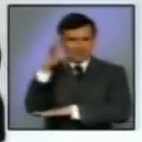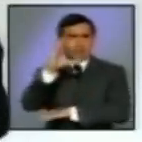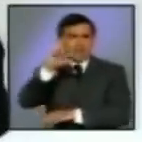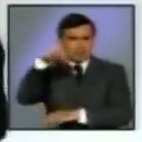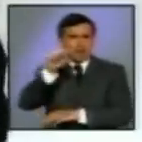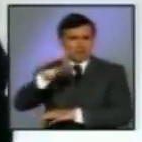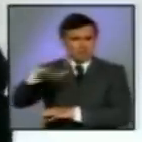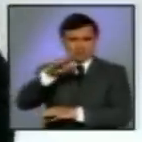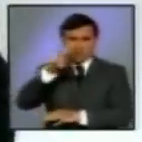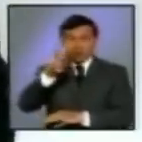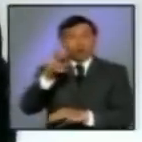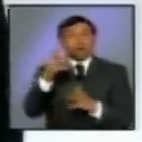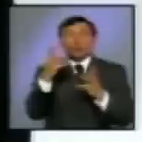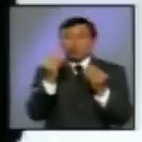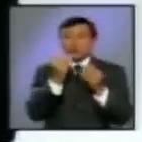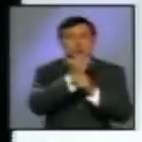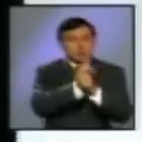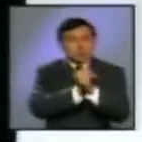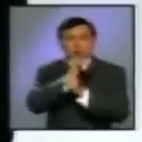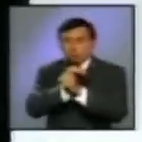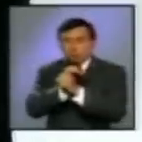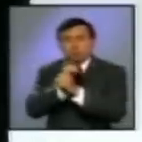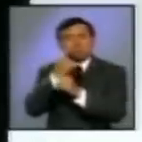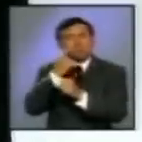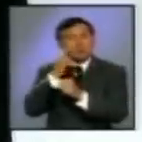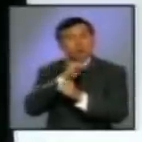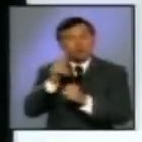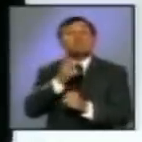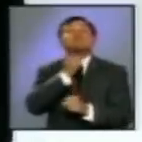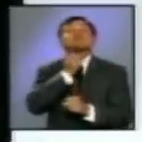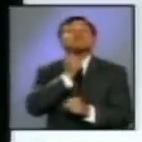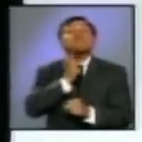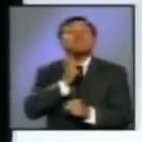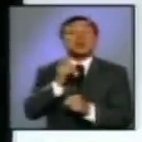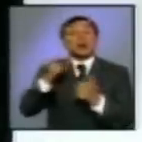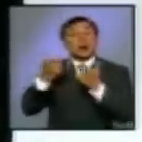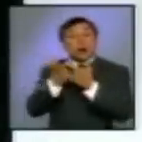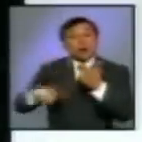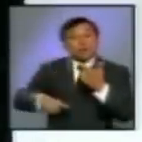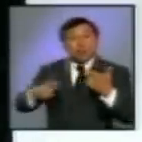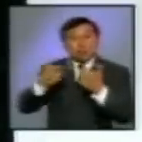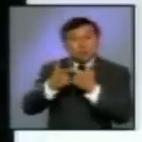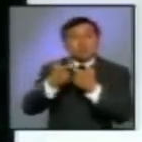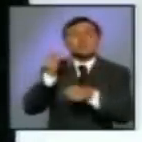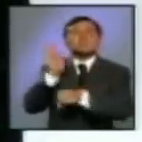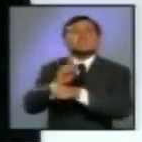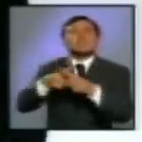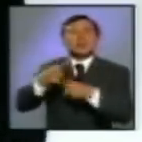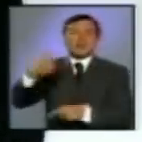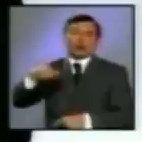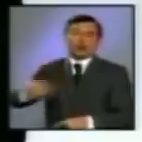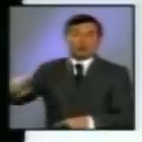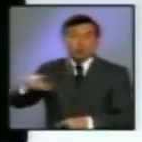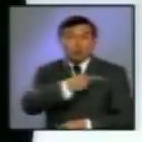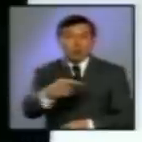que demuestran que los subsidios a la gasolina benefician a los más ricos y los pobres realmente salen perjudicados por todo